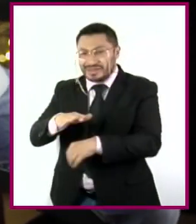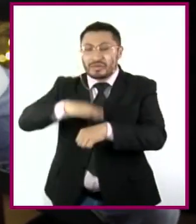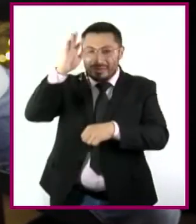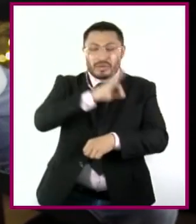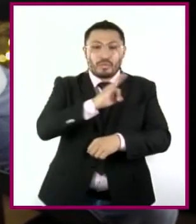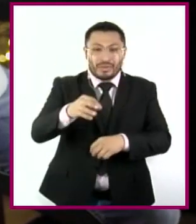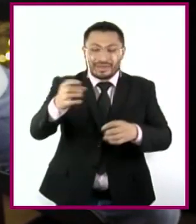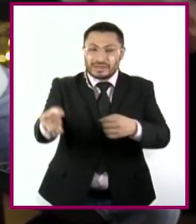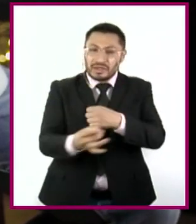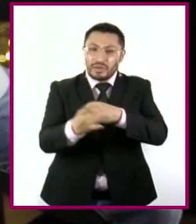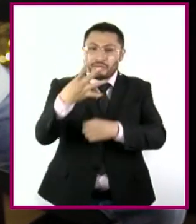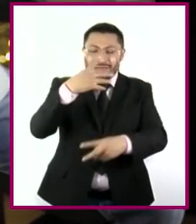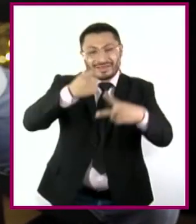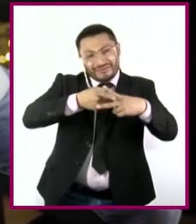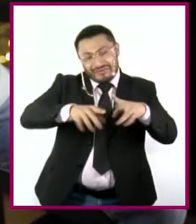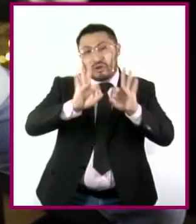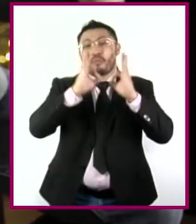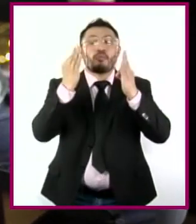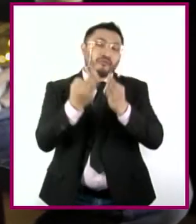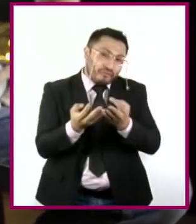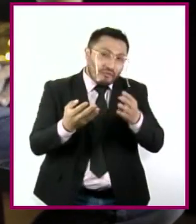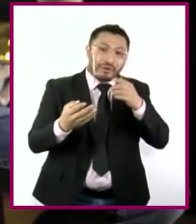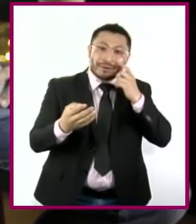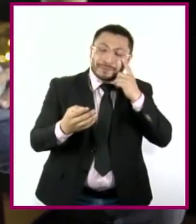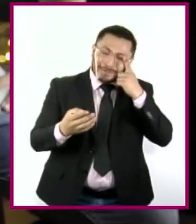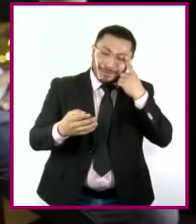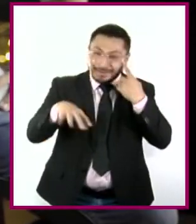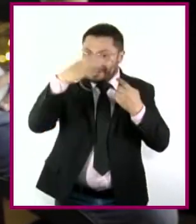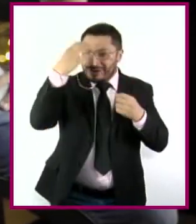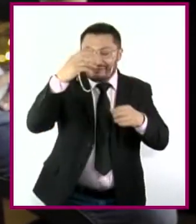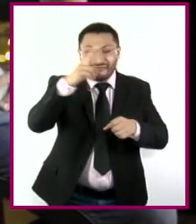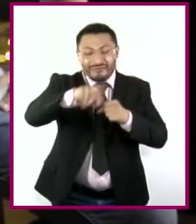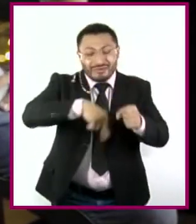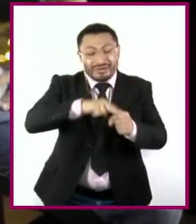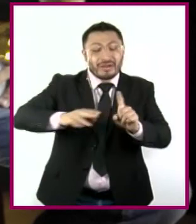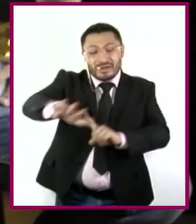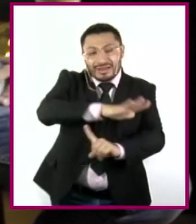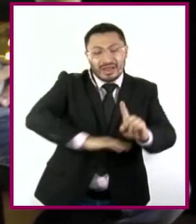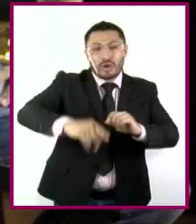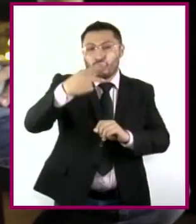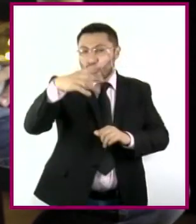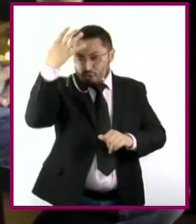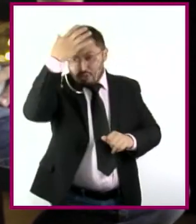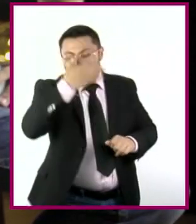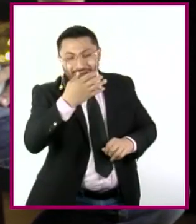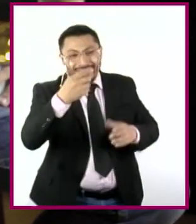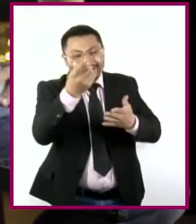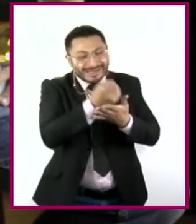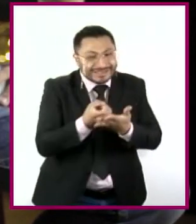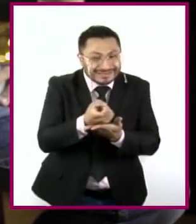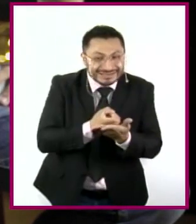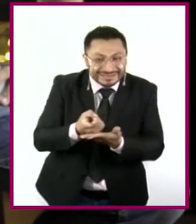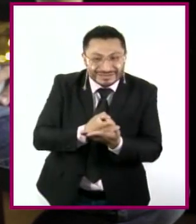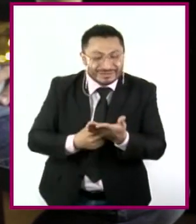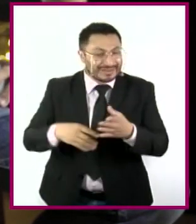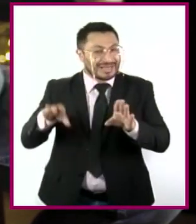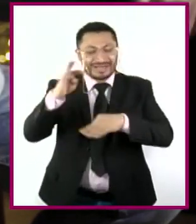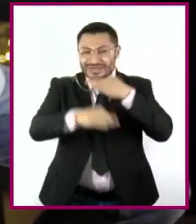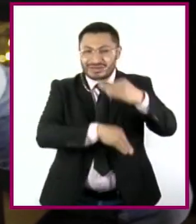mándenos figuras geométricas, fotos de la naturaleza o incluso de su propia cara y dibújenle encima todas sus